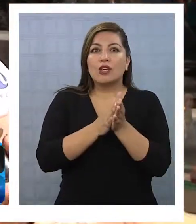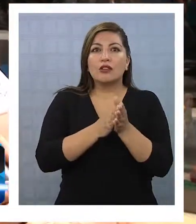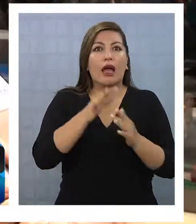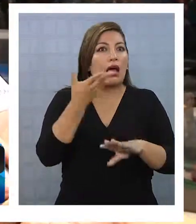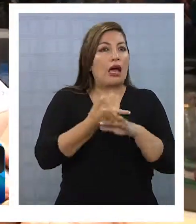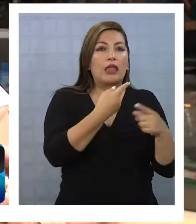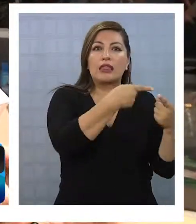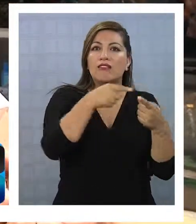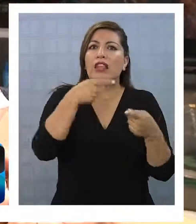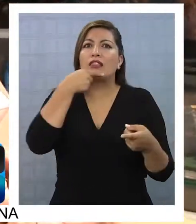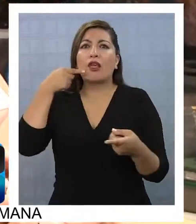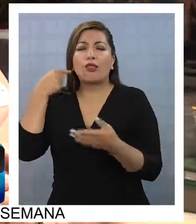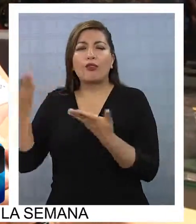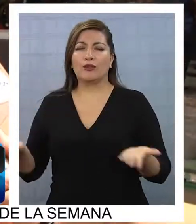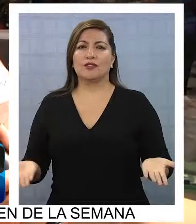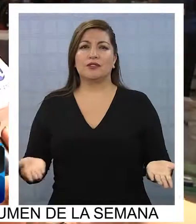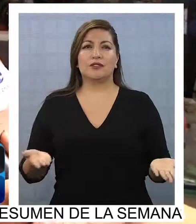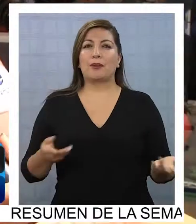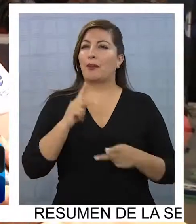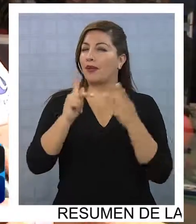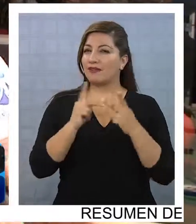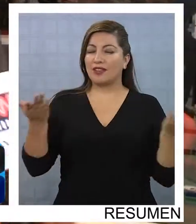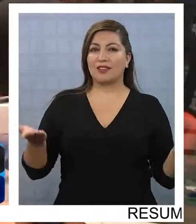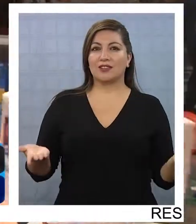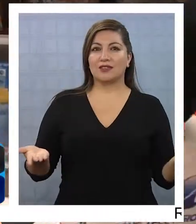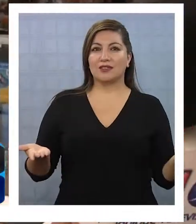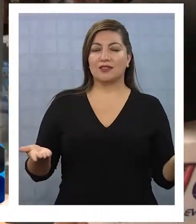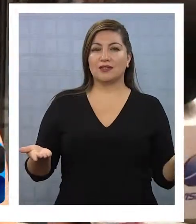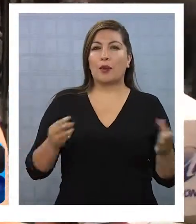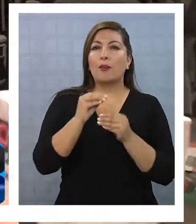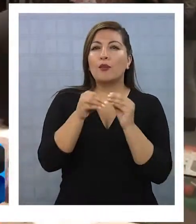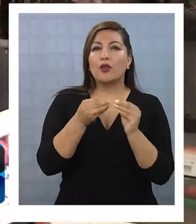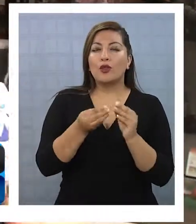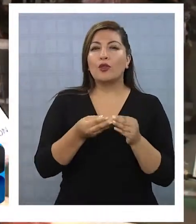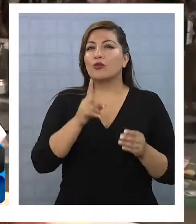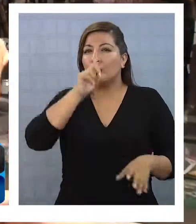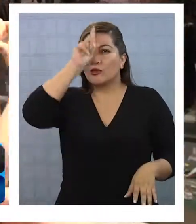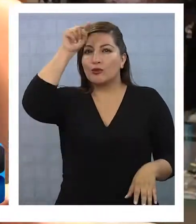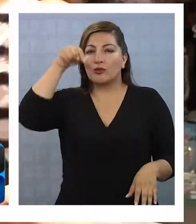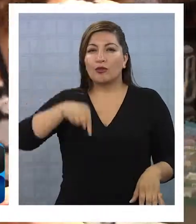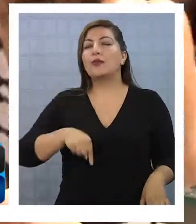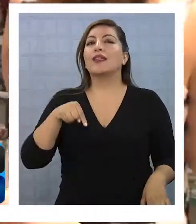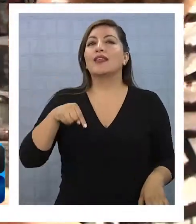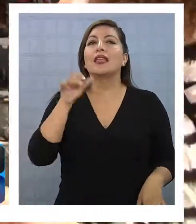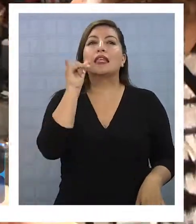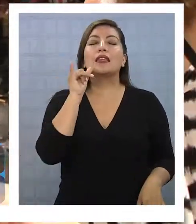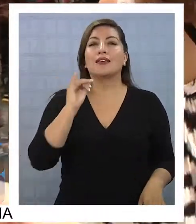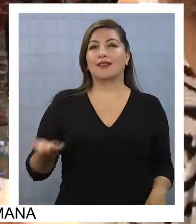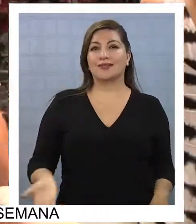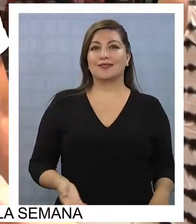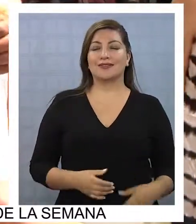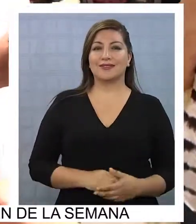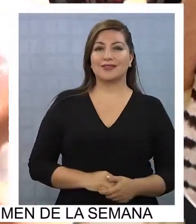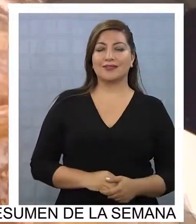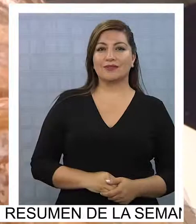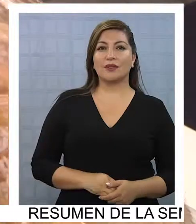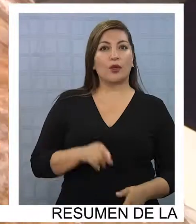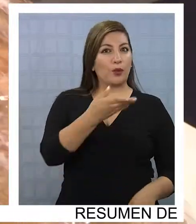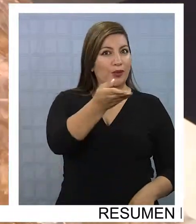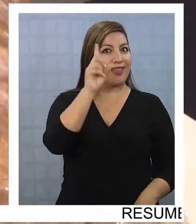pues son de sabores diferentes, que así es excelente. Productos típicos de acá. De acá de Quique.